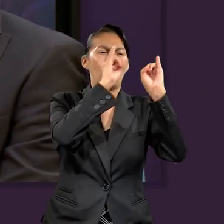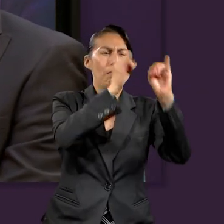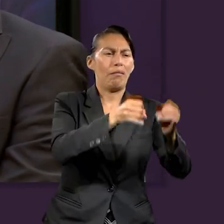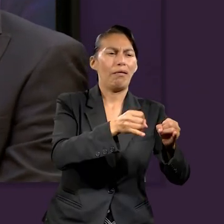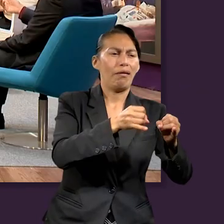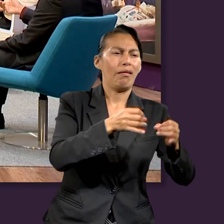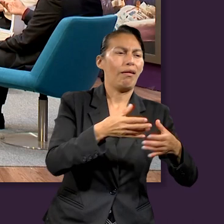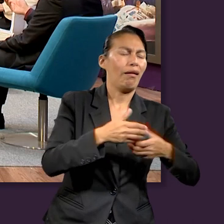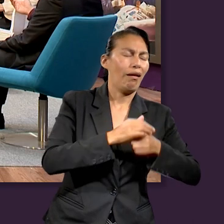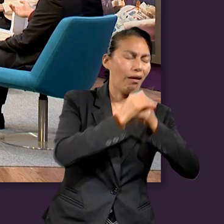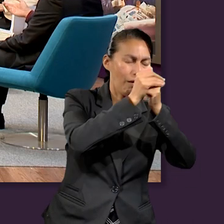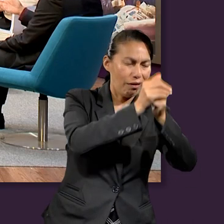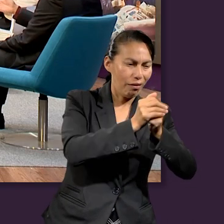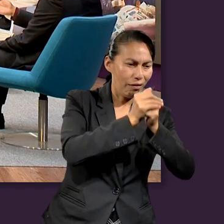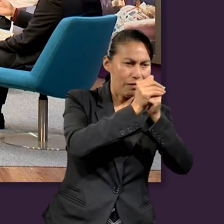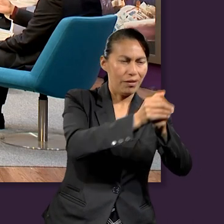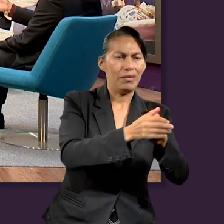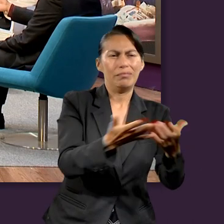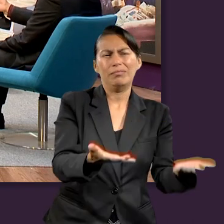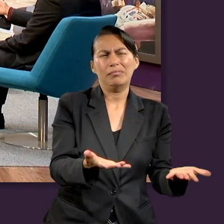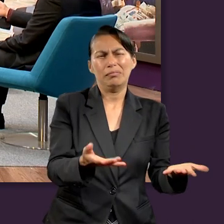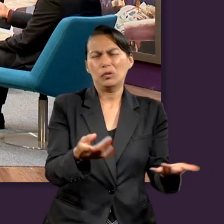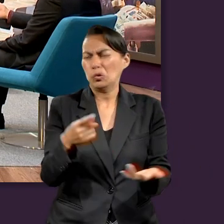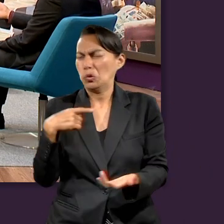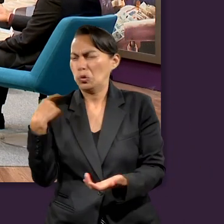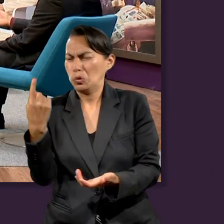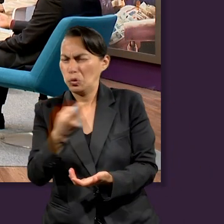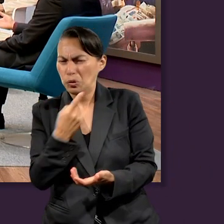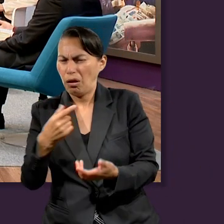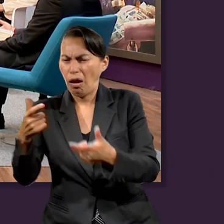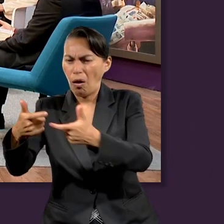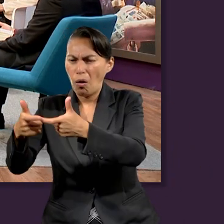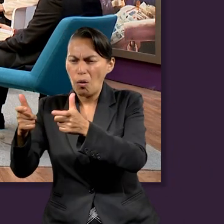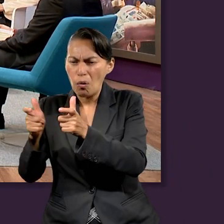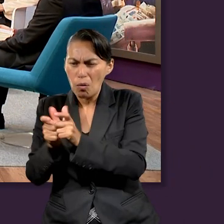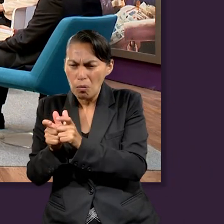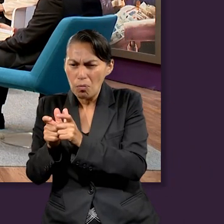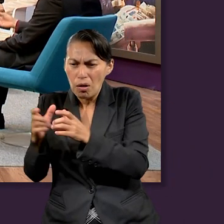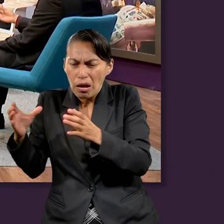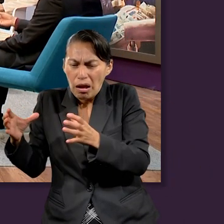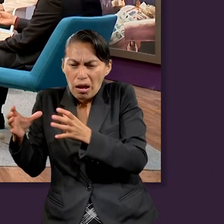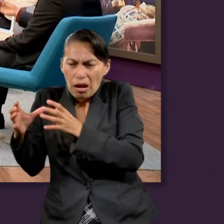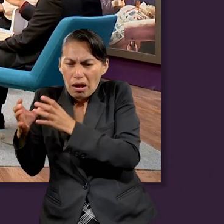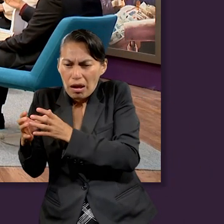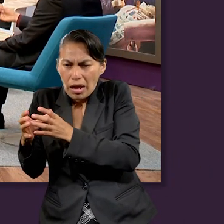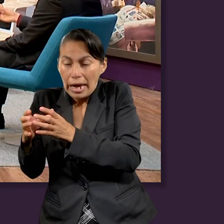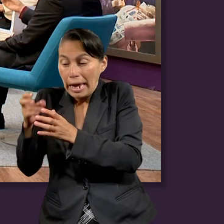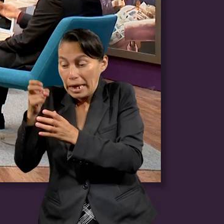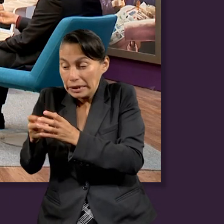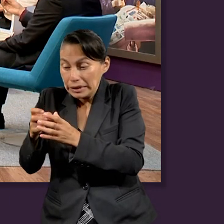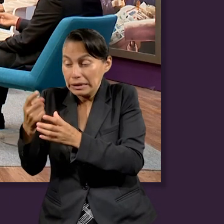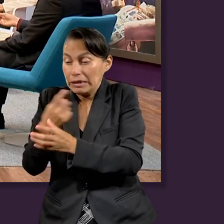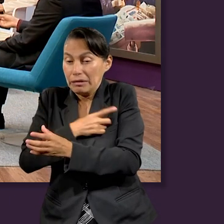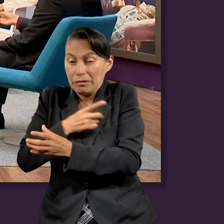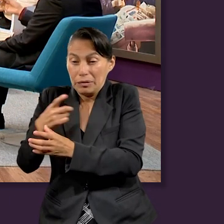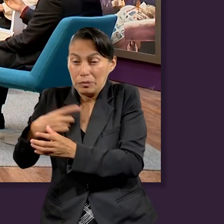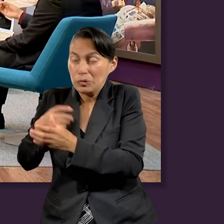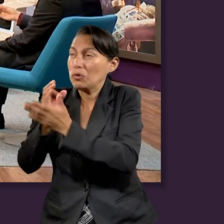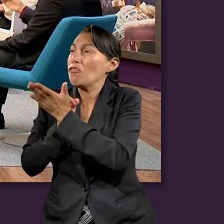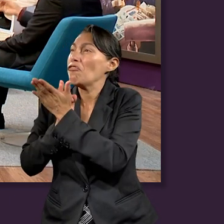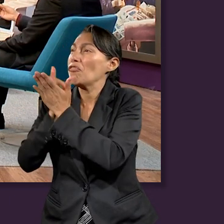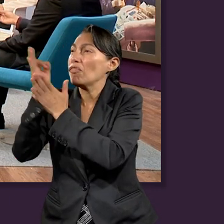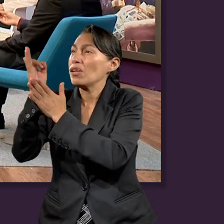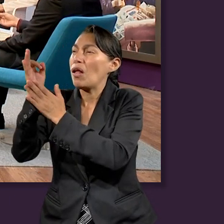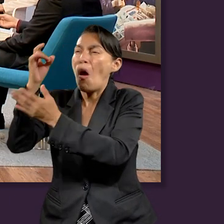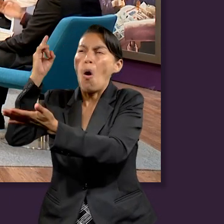imágenes. Ahora, nosotros como el remanente, como el pueblo que podemos ser nosotros, debemos de guardarnos fielmente y